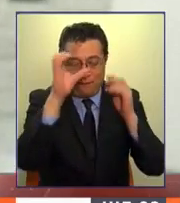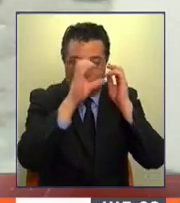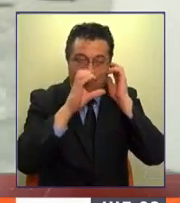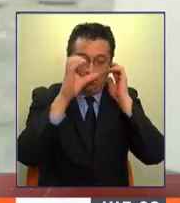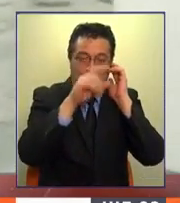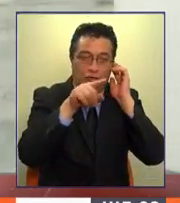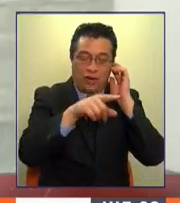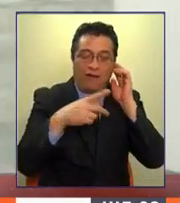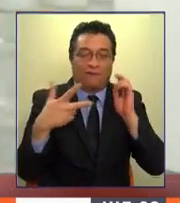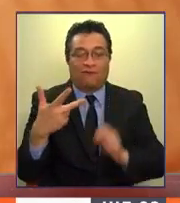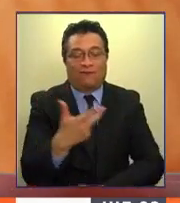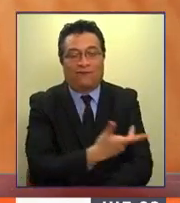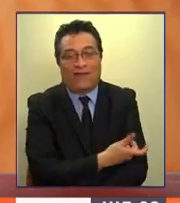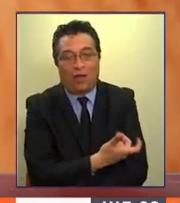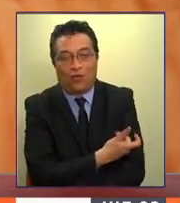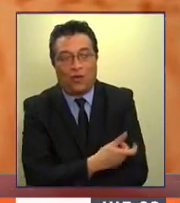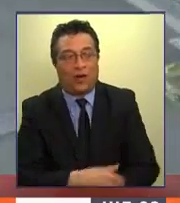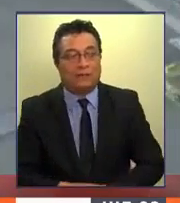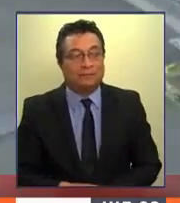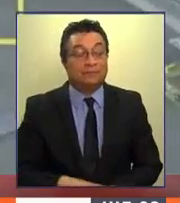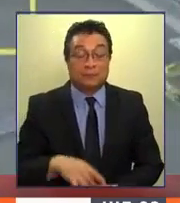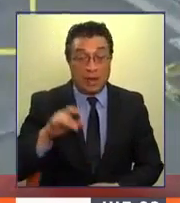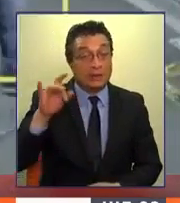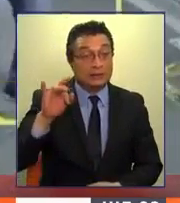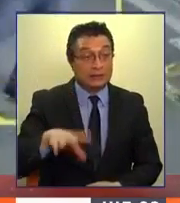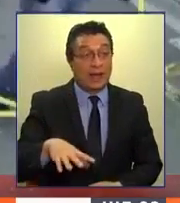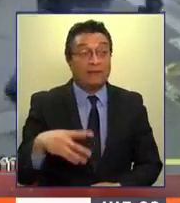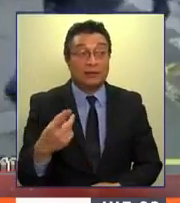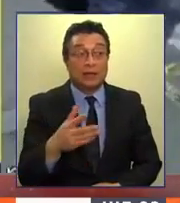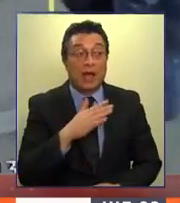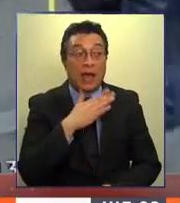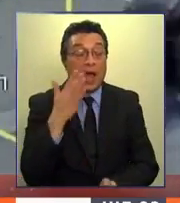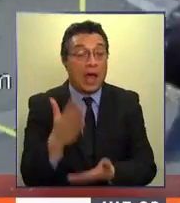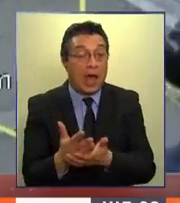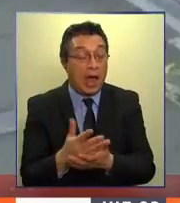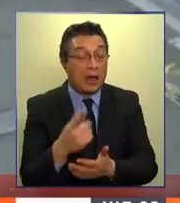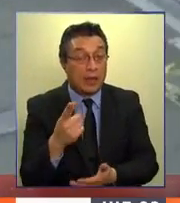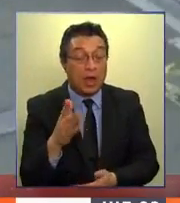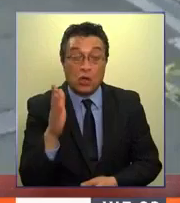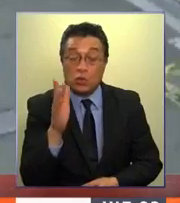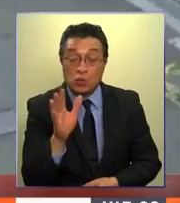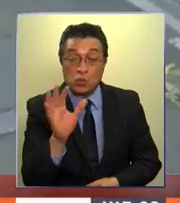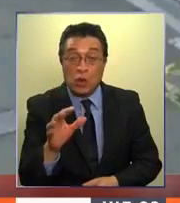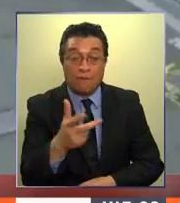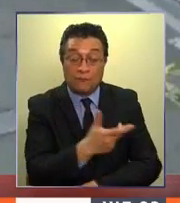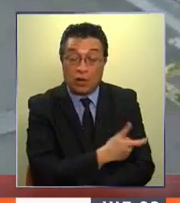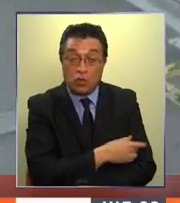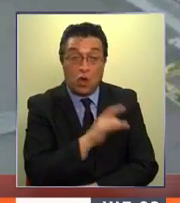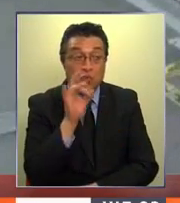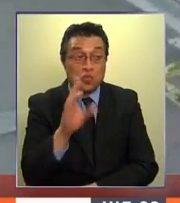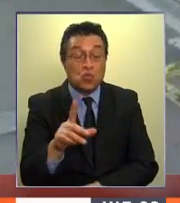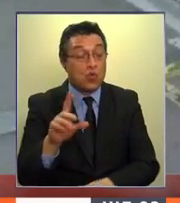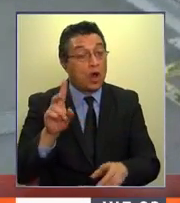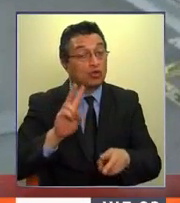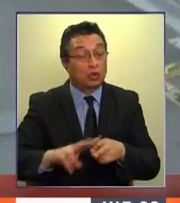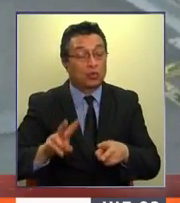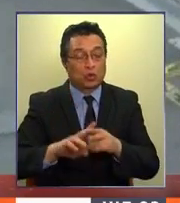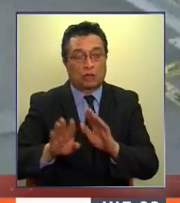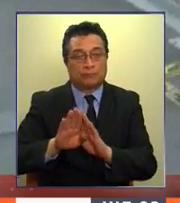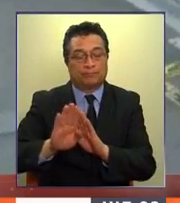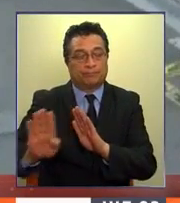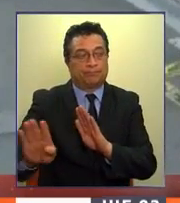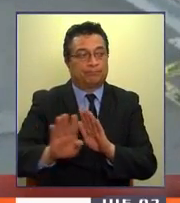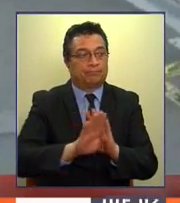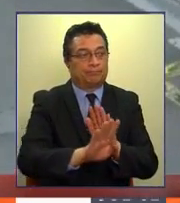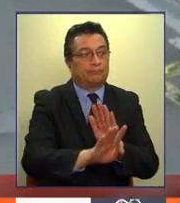una vacuna. Sabemos sí que hasta que no haya esa vacuna, la única solución es la distancia social. Y miren